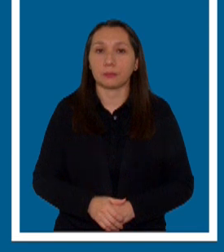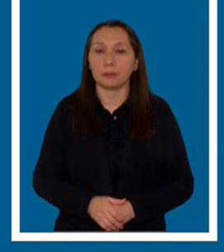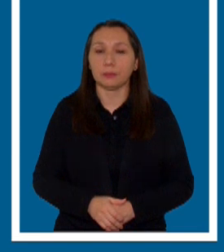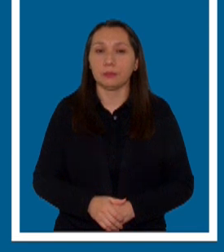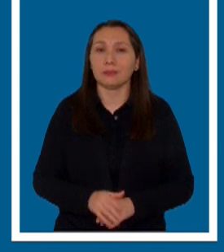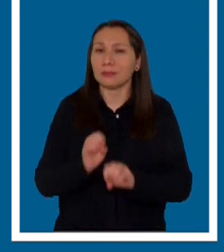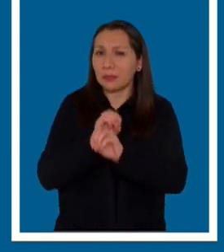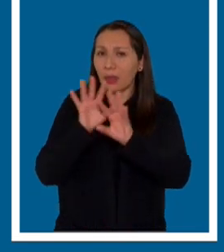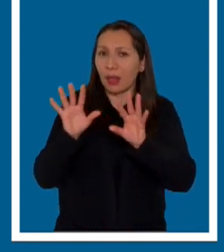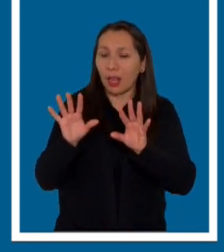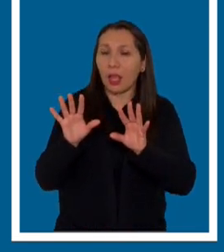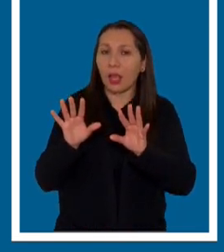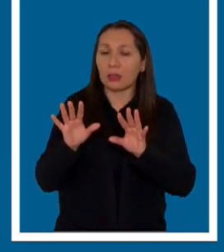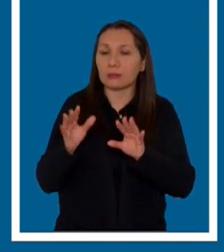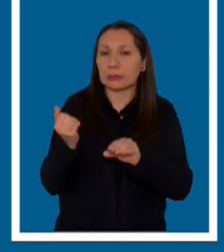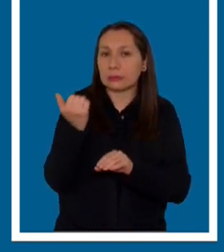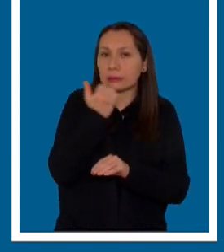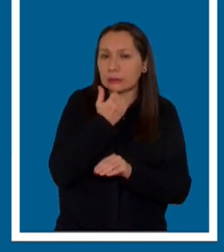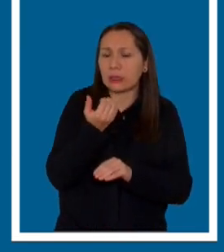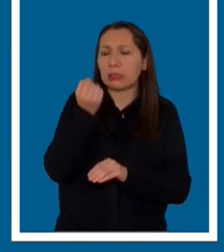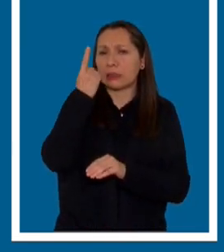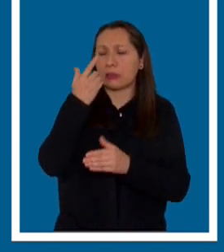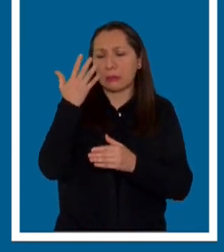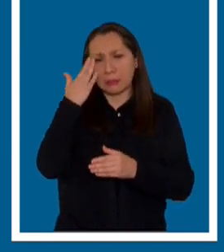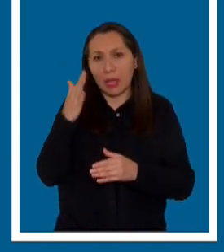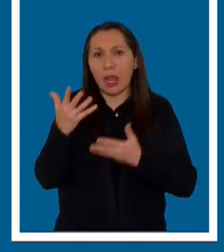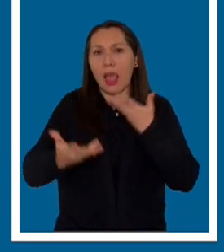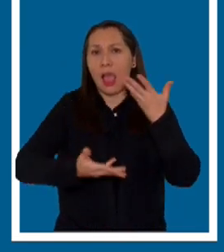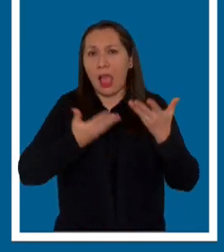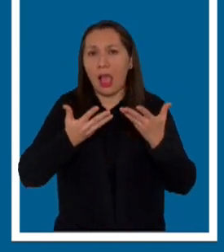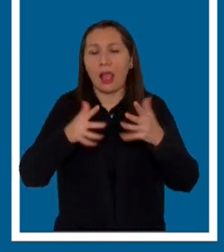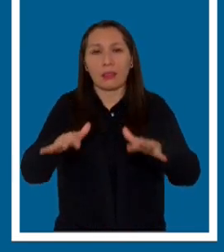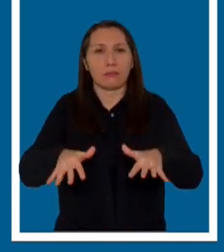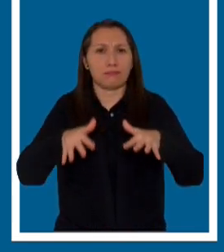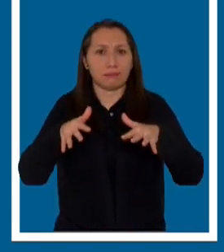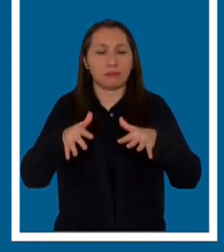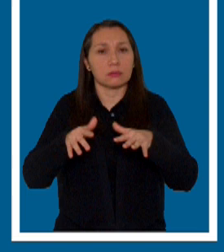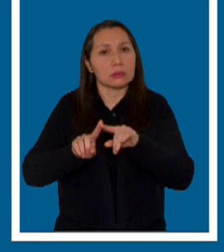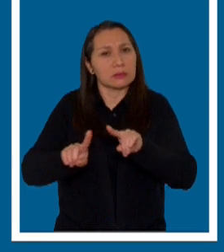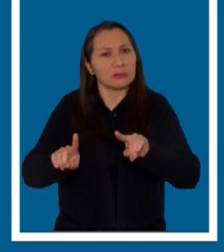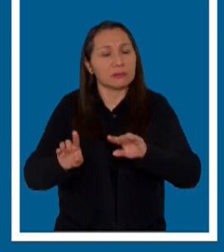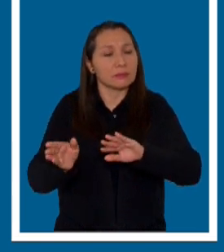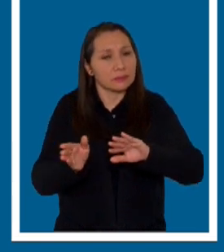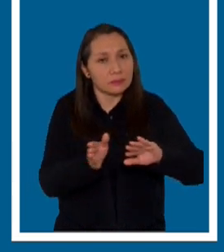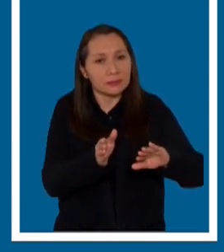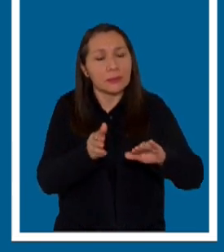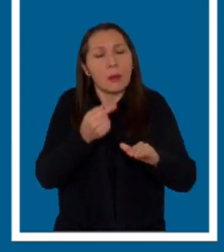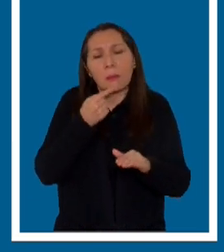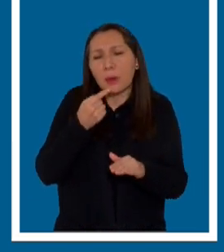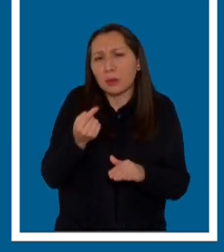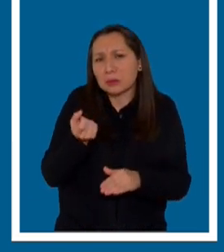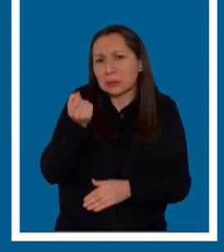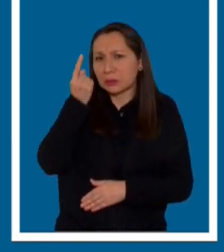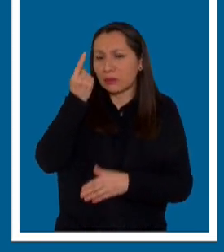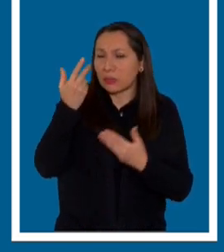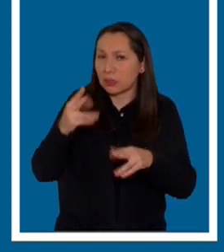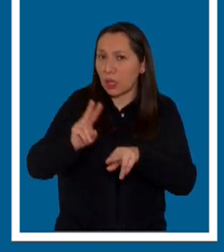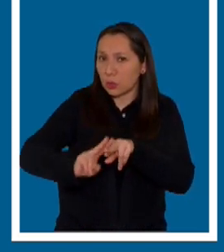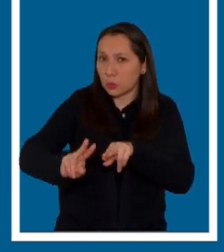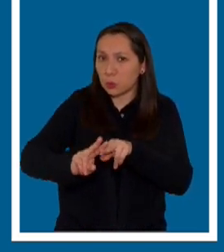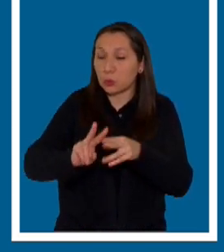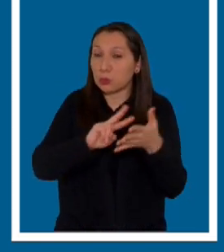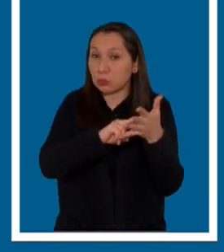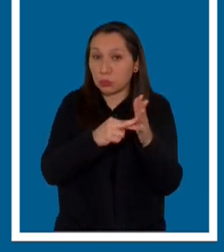ya aclarado el malentendido sobre los conciertos el eventos quería saber si ya se ha resuelto